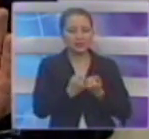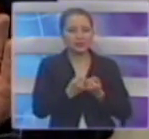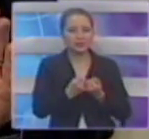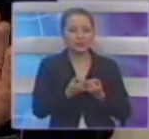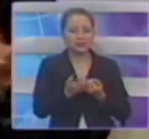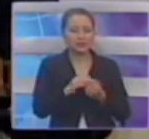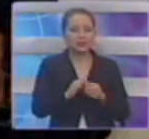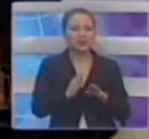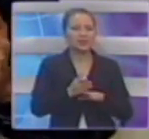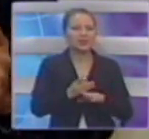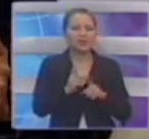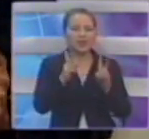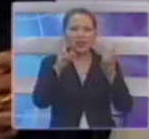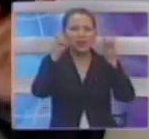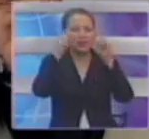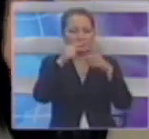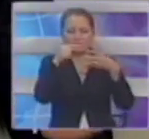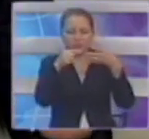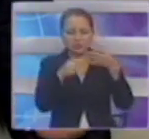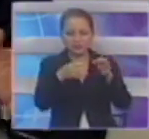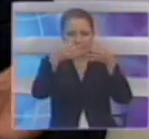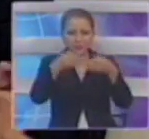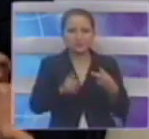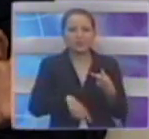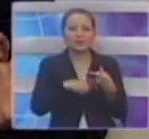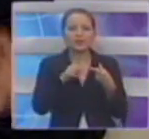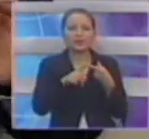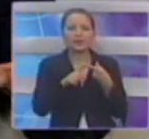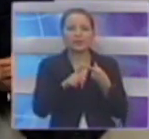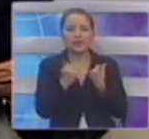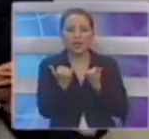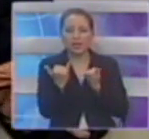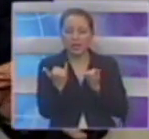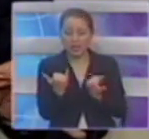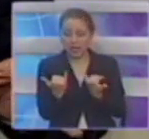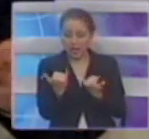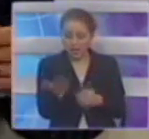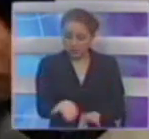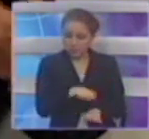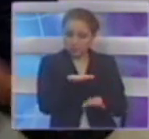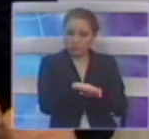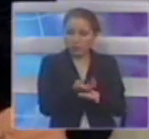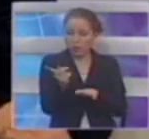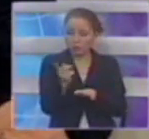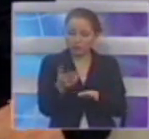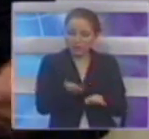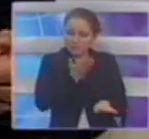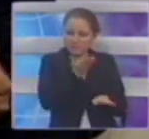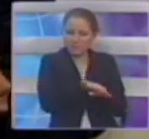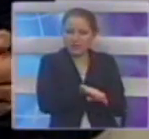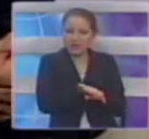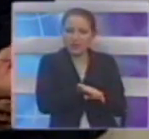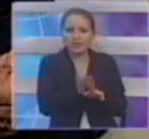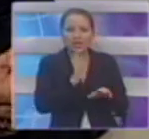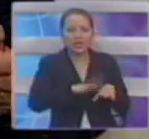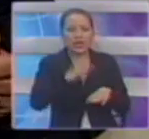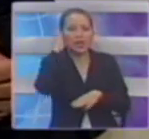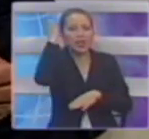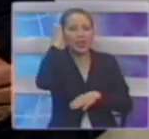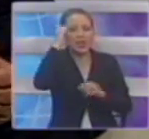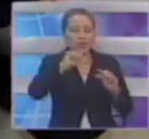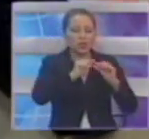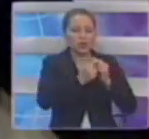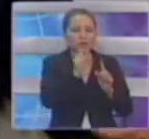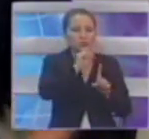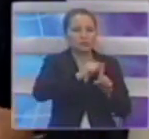los siguientes minutos por un par de temas fundamentales. El primero, a propósito de esta propuesta que usted está planteando de declarar en emergencia al sector